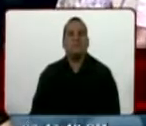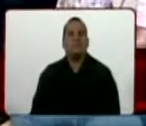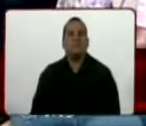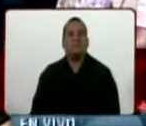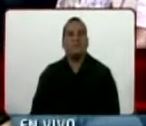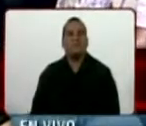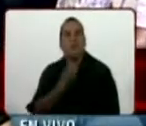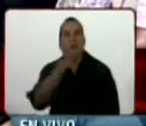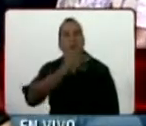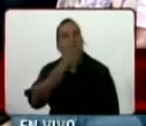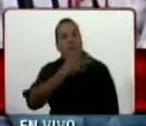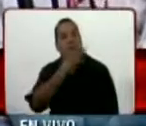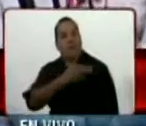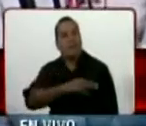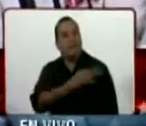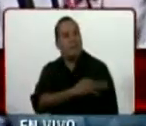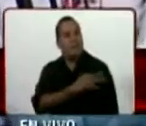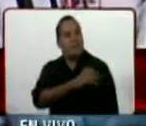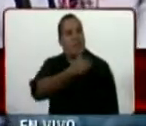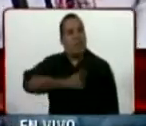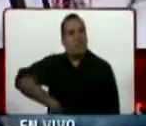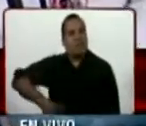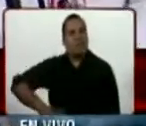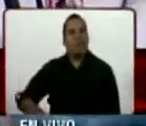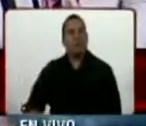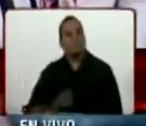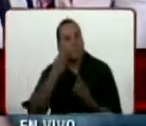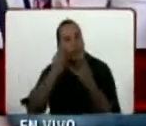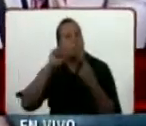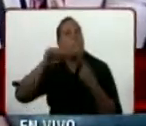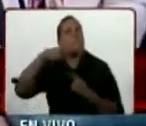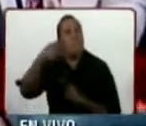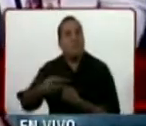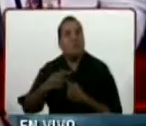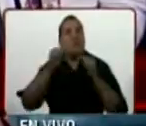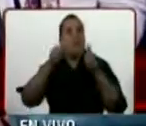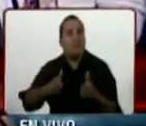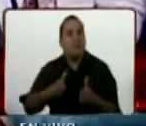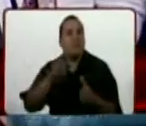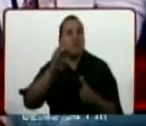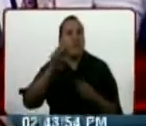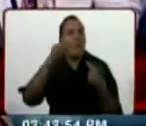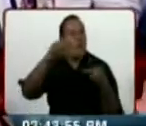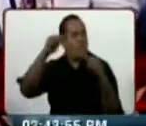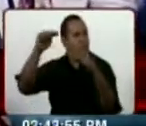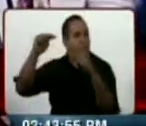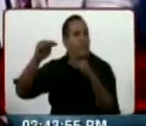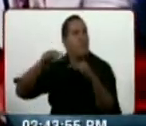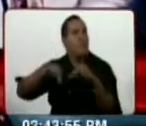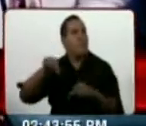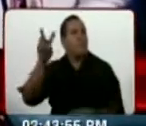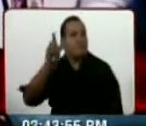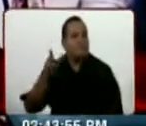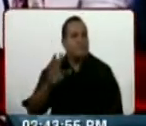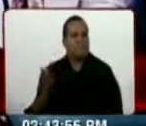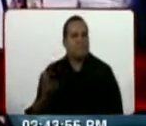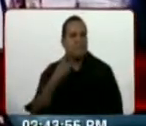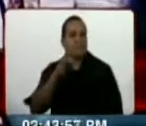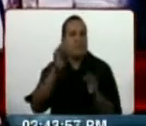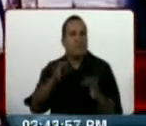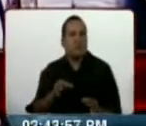Buenas tardes, señor presidente. Mire, el día de mañana comienza una nueva etapa para el país en donde seguramente